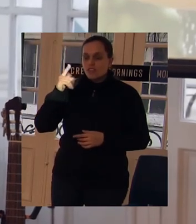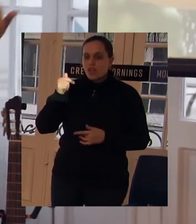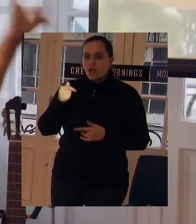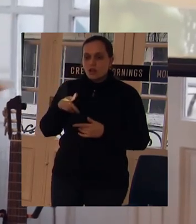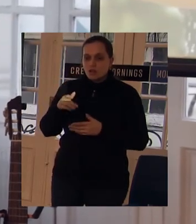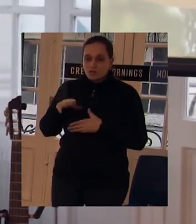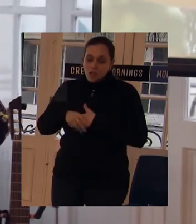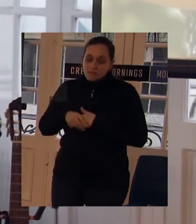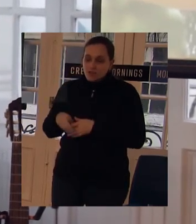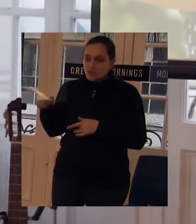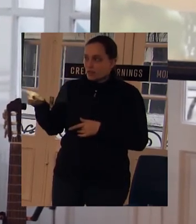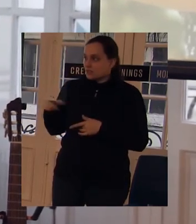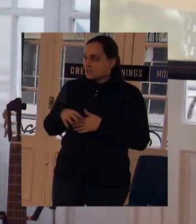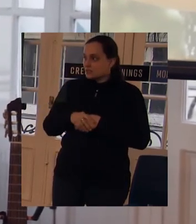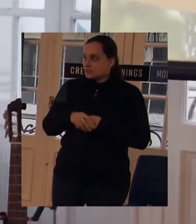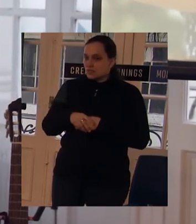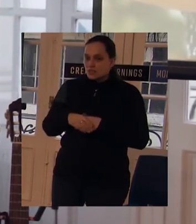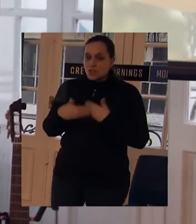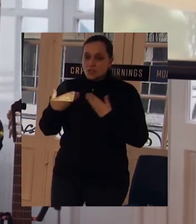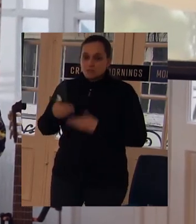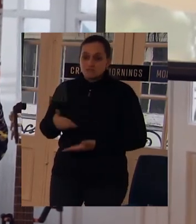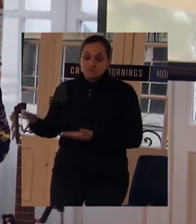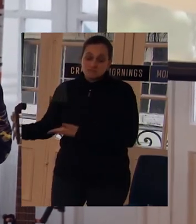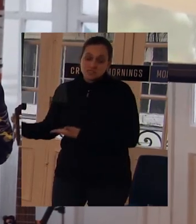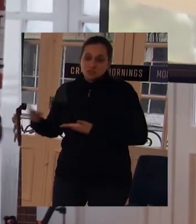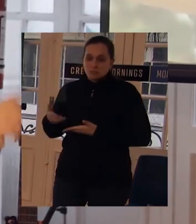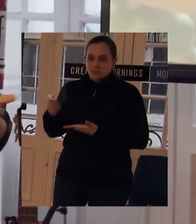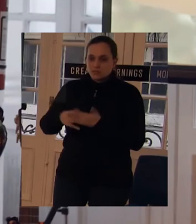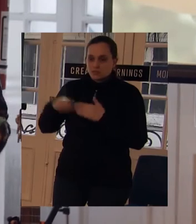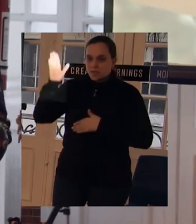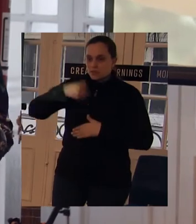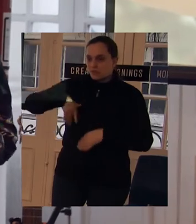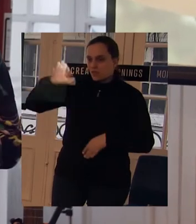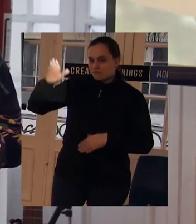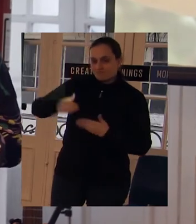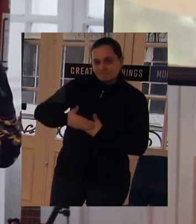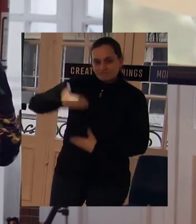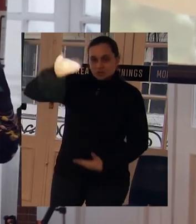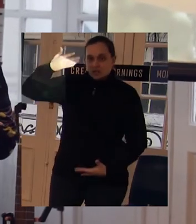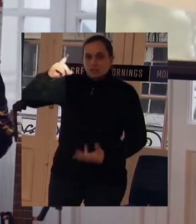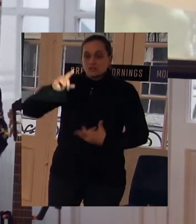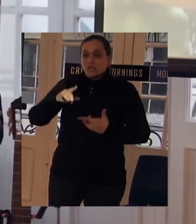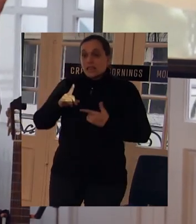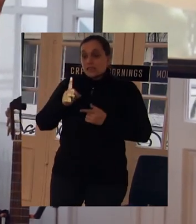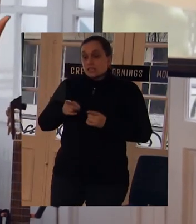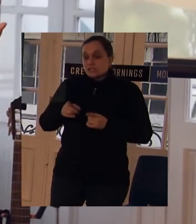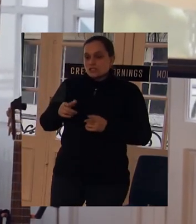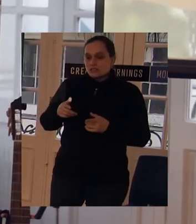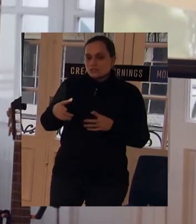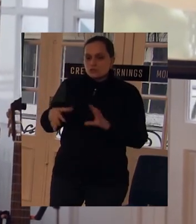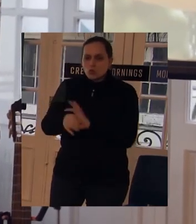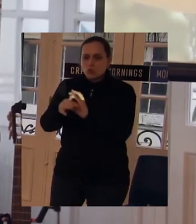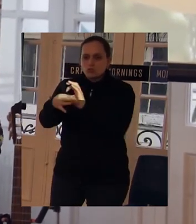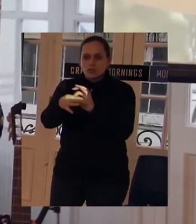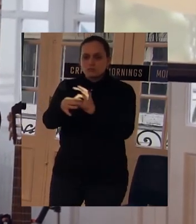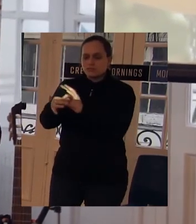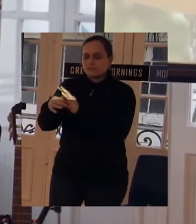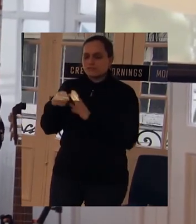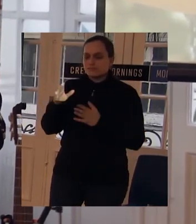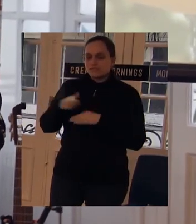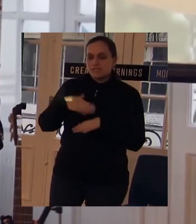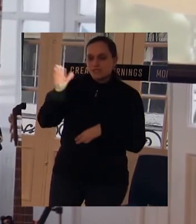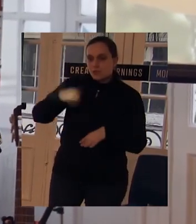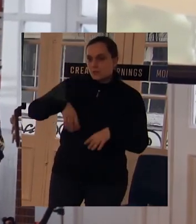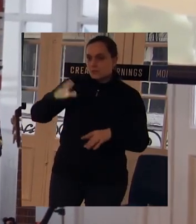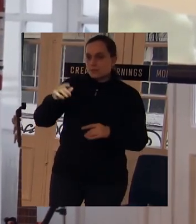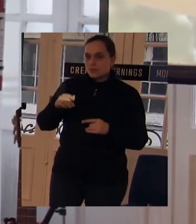Sofi Donner me invita a participar con ella a pintar un mural. Y decidimos hacerlo juntas. Y conectando con lo que veníamos viviendo, conectando